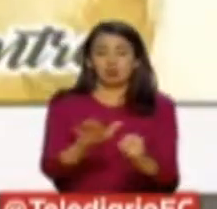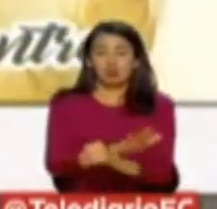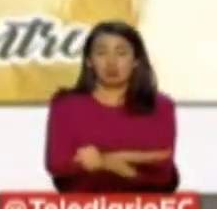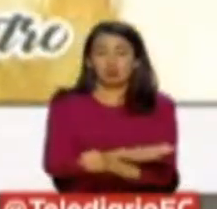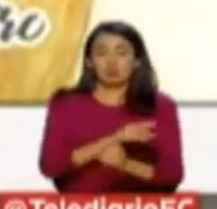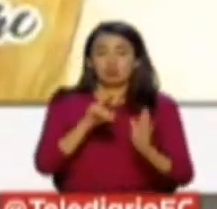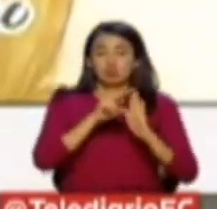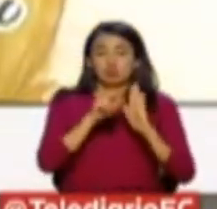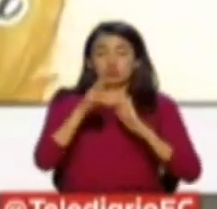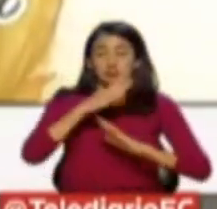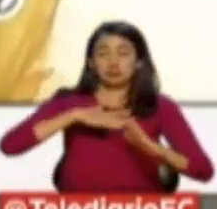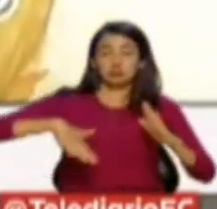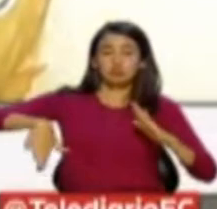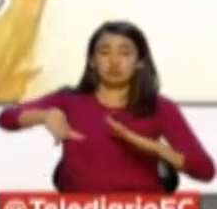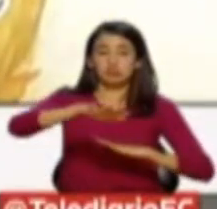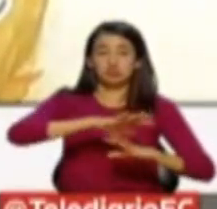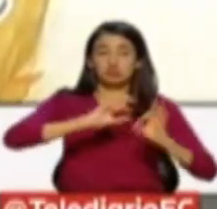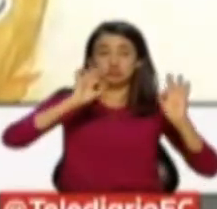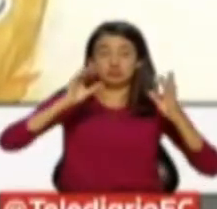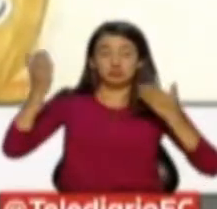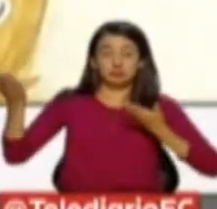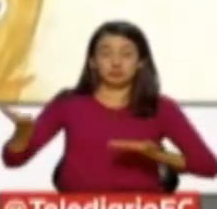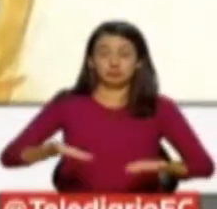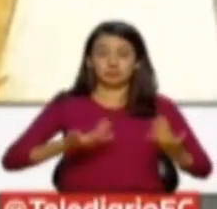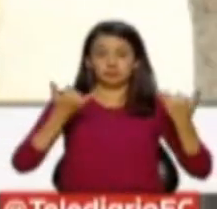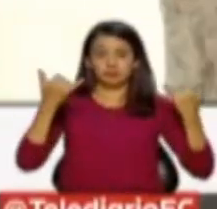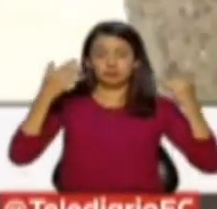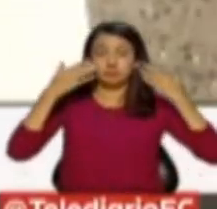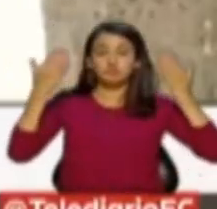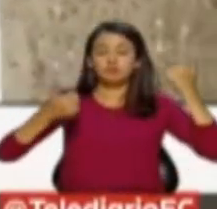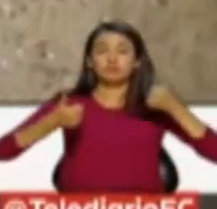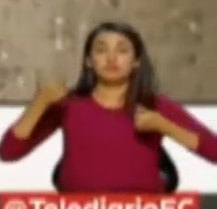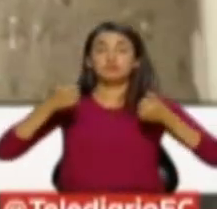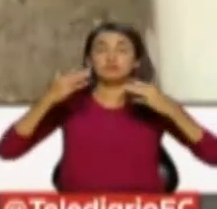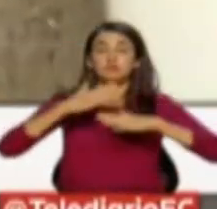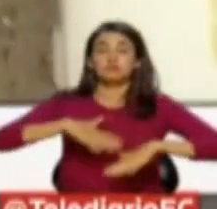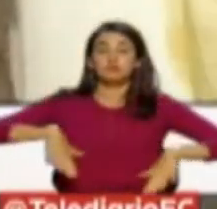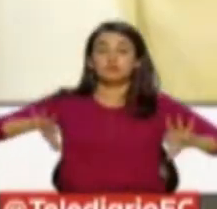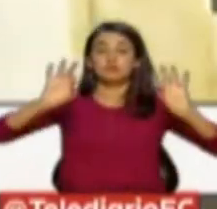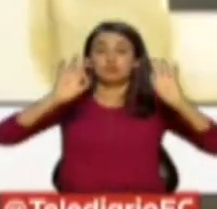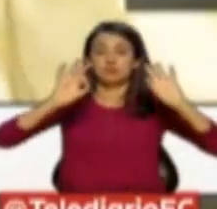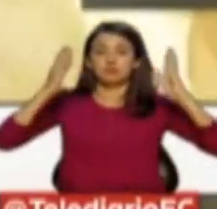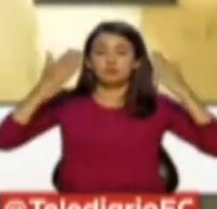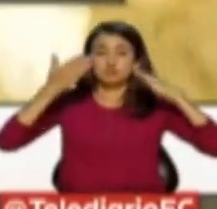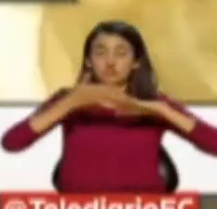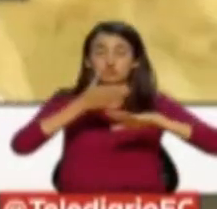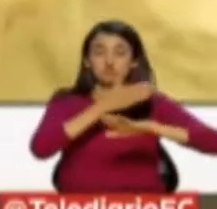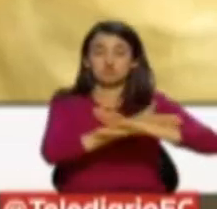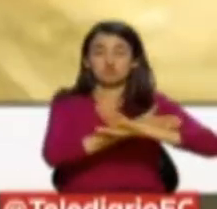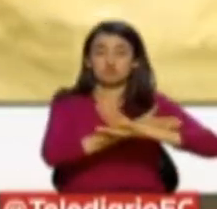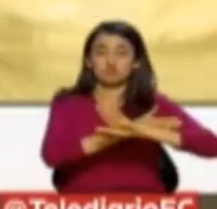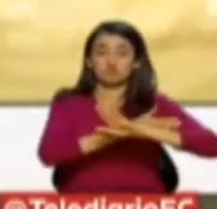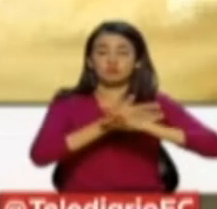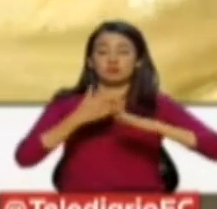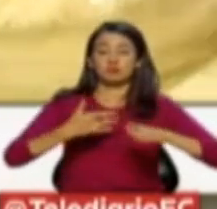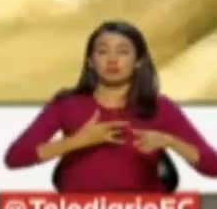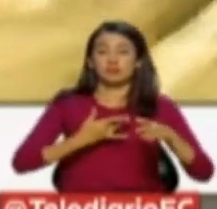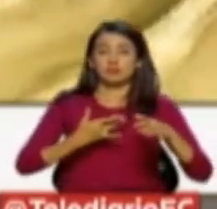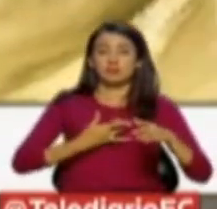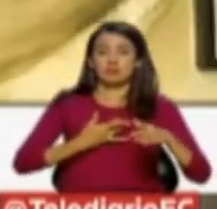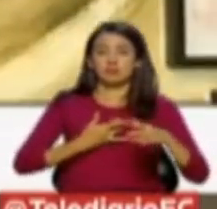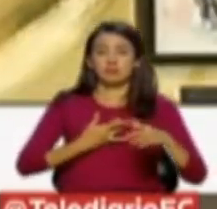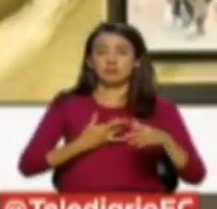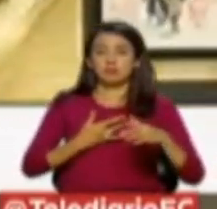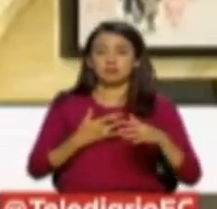general en la cual describen como soy como expreso y como determina los sentimientos